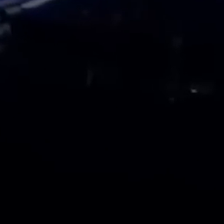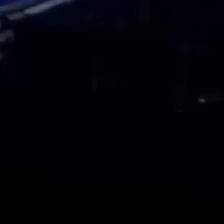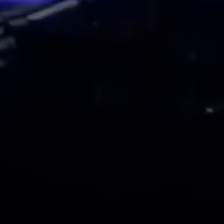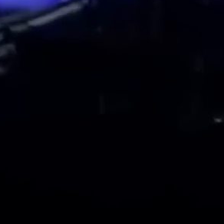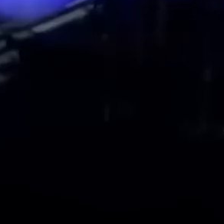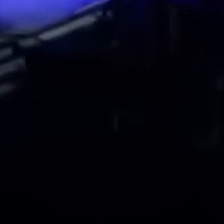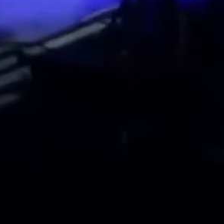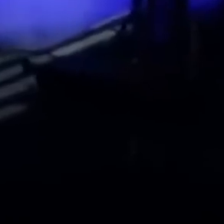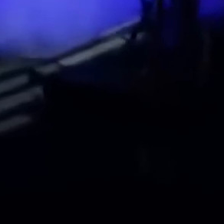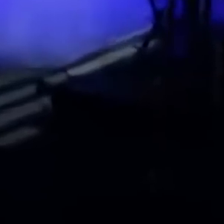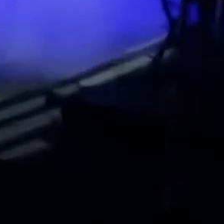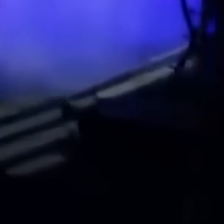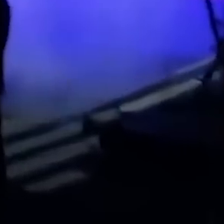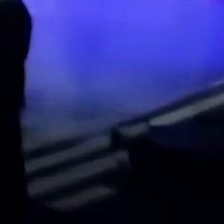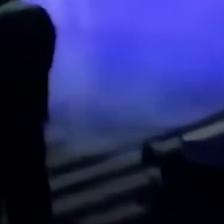luna